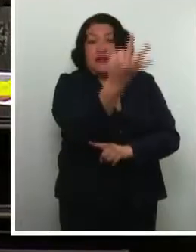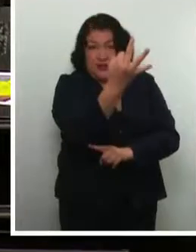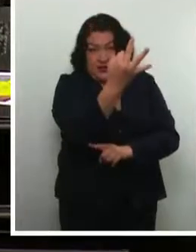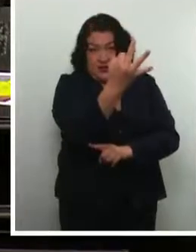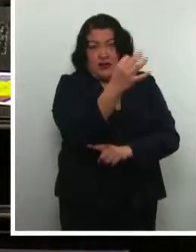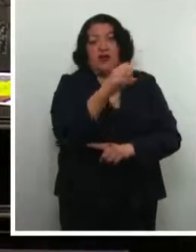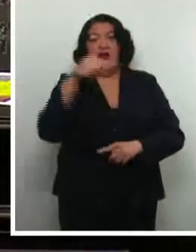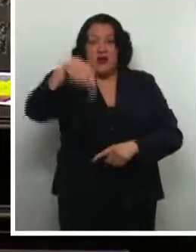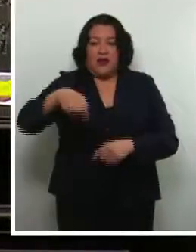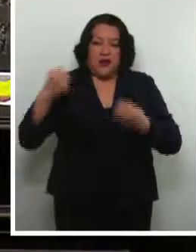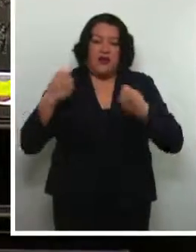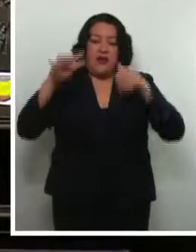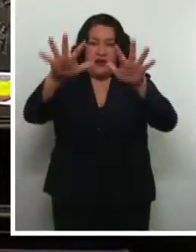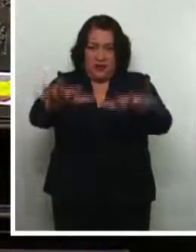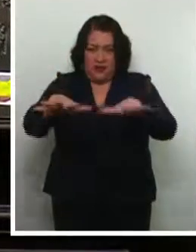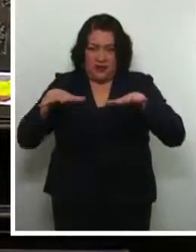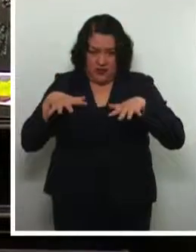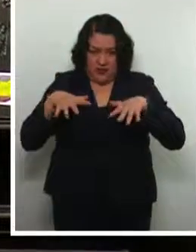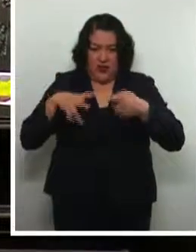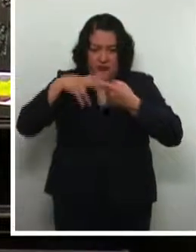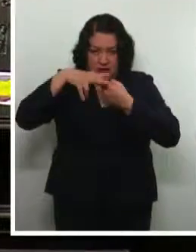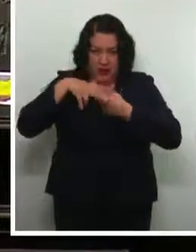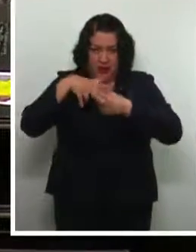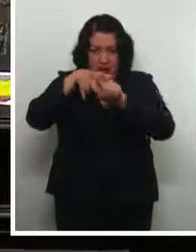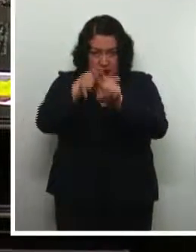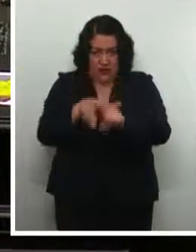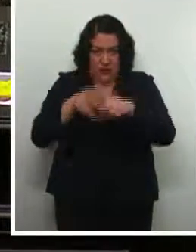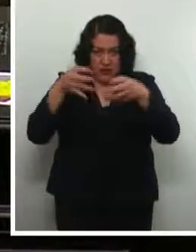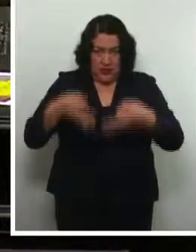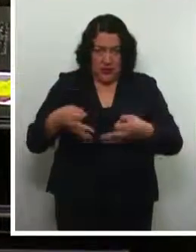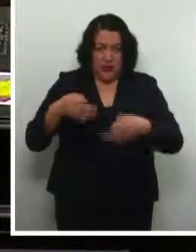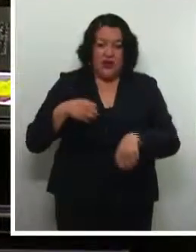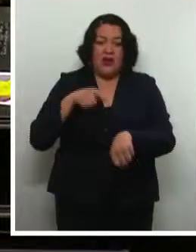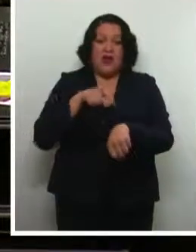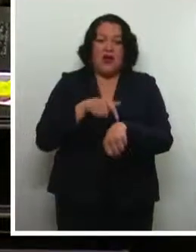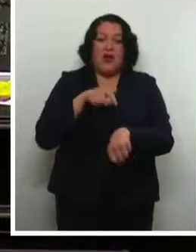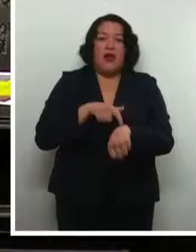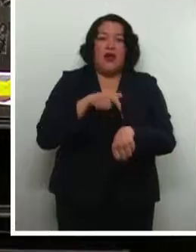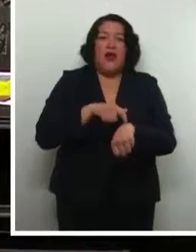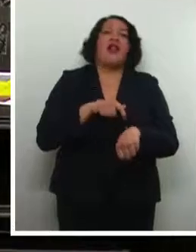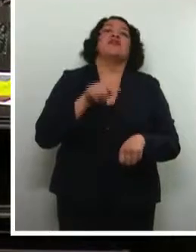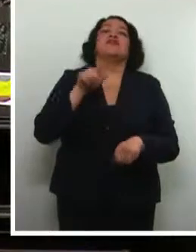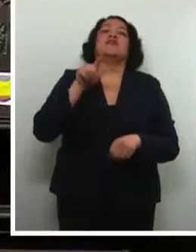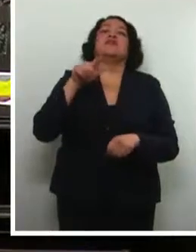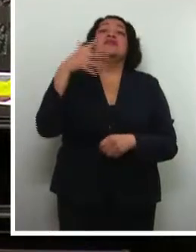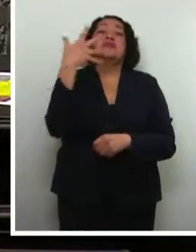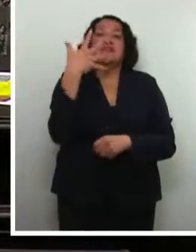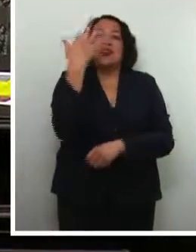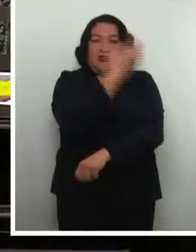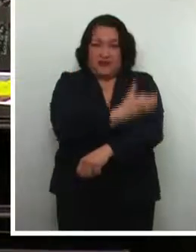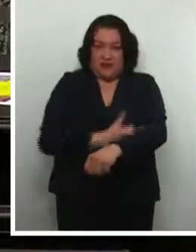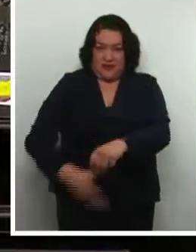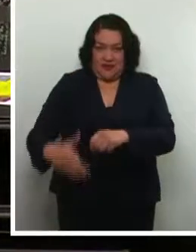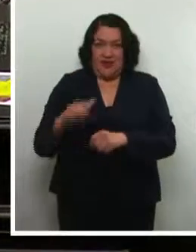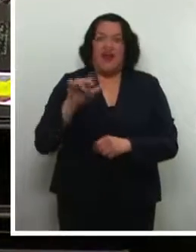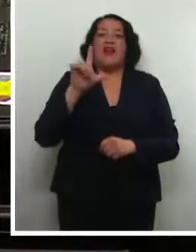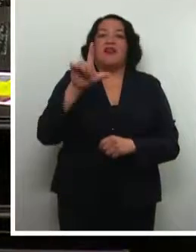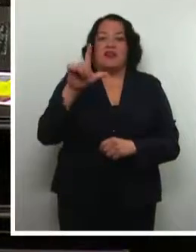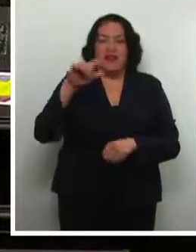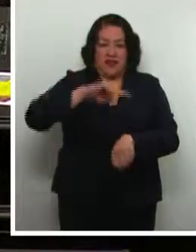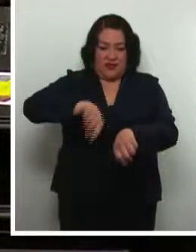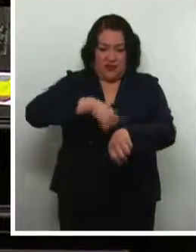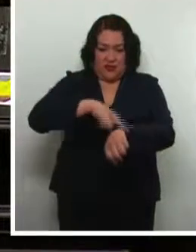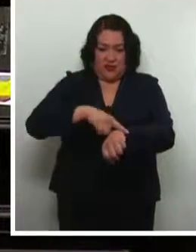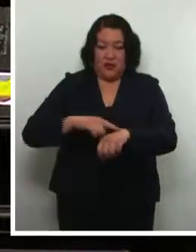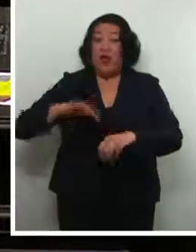y el Pleno se reanudará a las 17 horas. Una vez que concluyamos